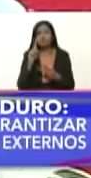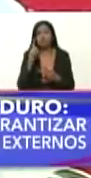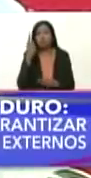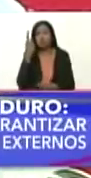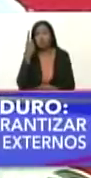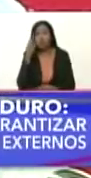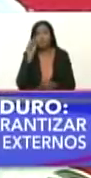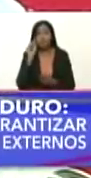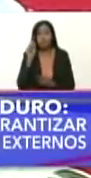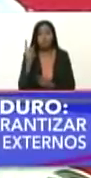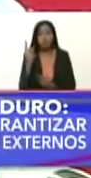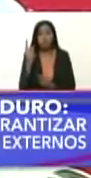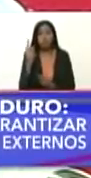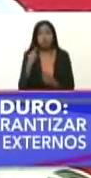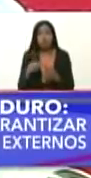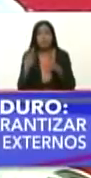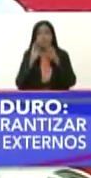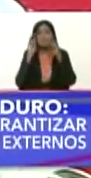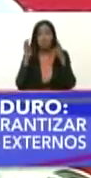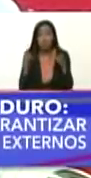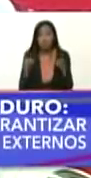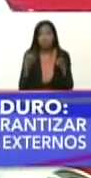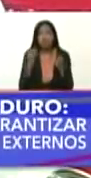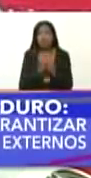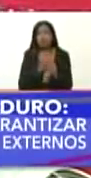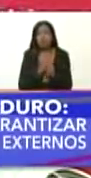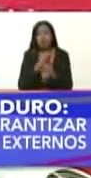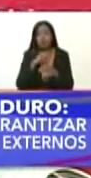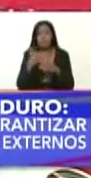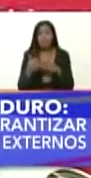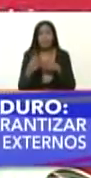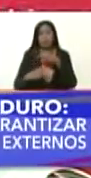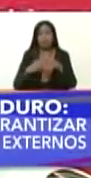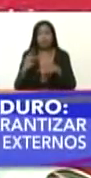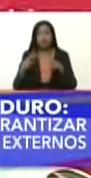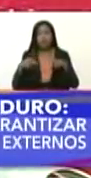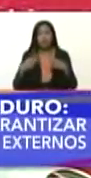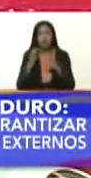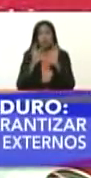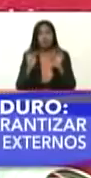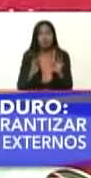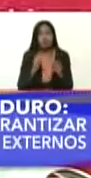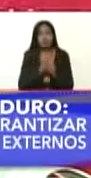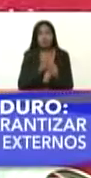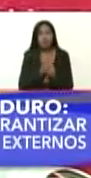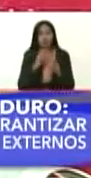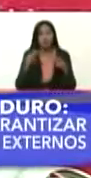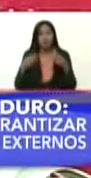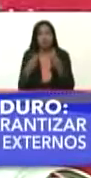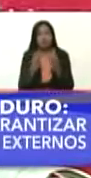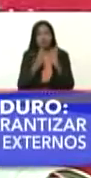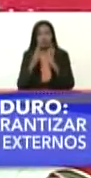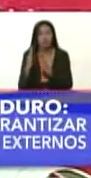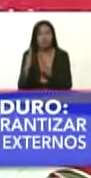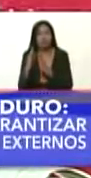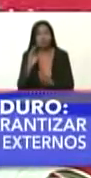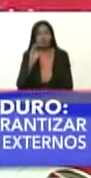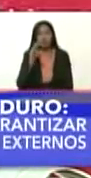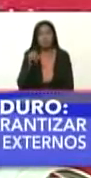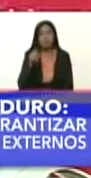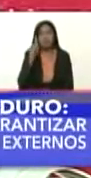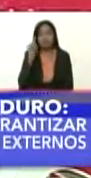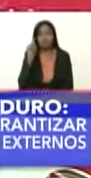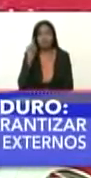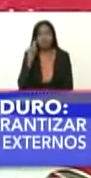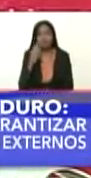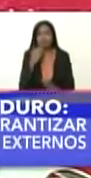uno. El modelo de gestión y el plan productivo. En el nuevo modelo de gestión y en el nuevo organigrama, los CPT deben aparecer